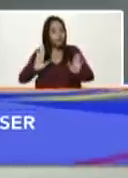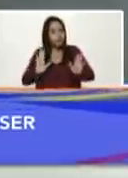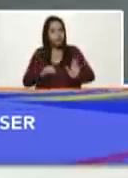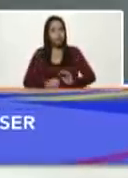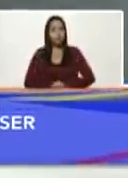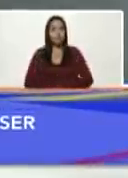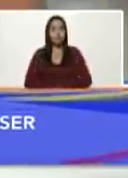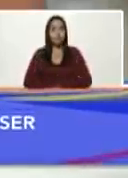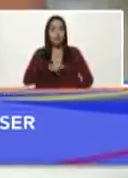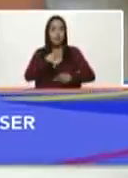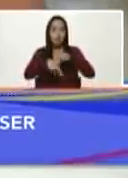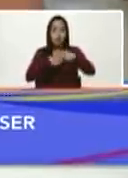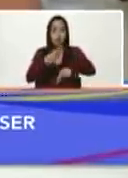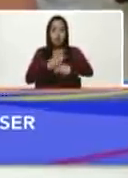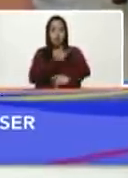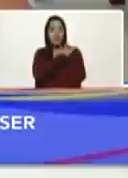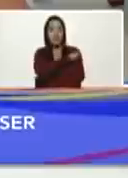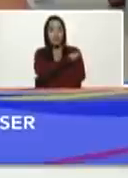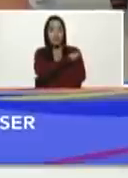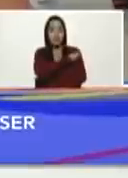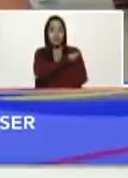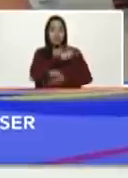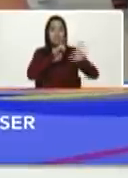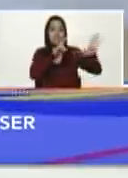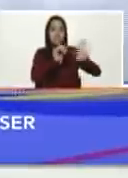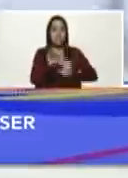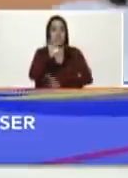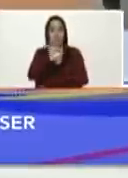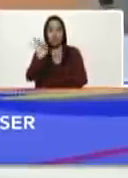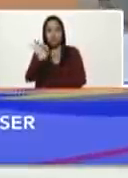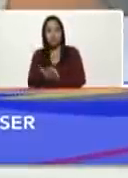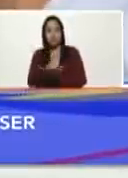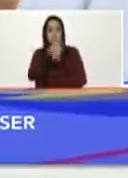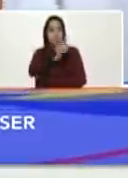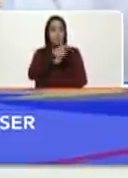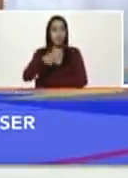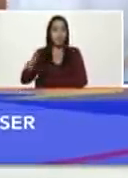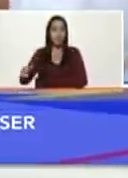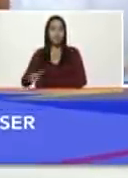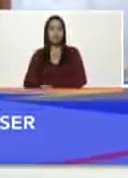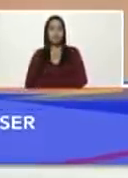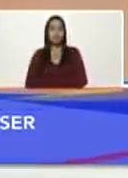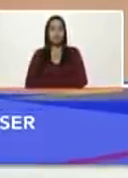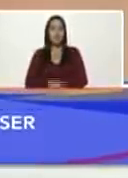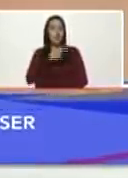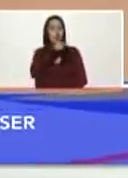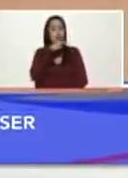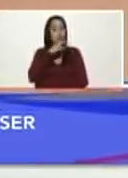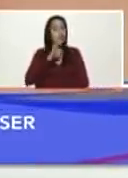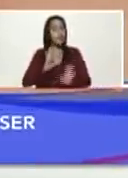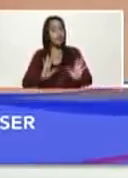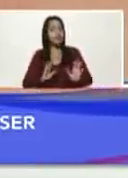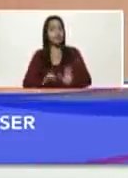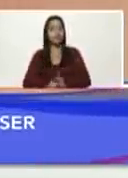con el proceso de vacunación del 70% de la población, en octubre,